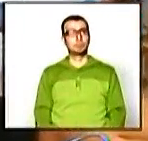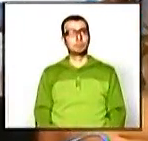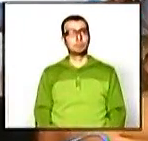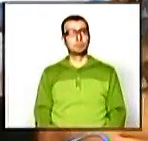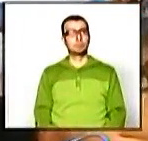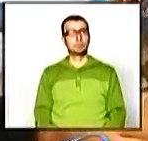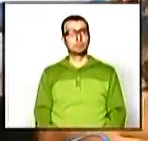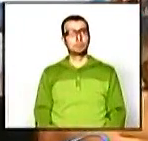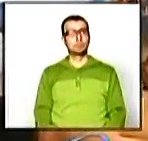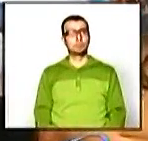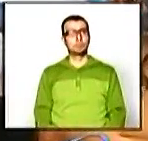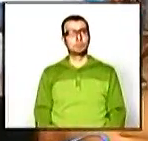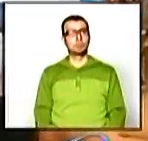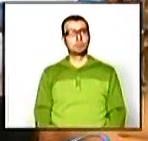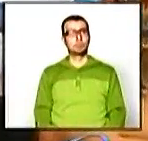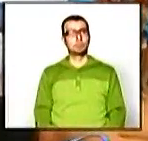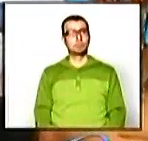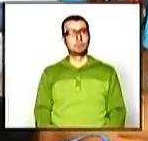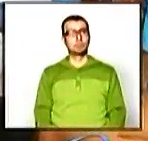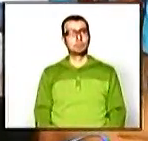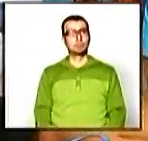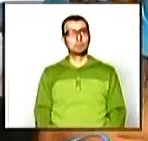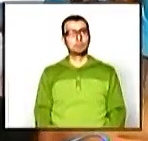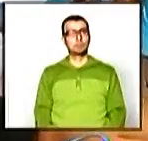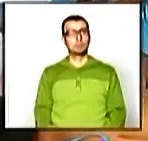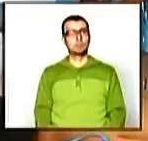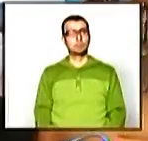Inhala, exhala.